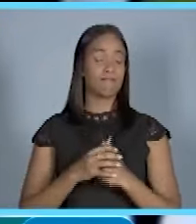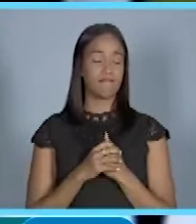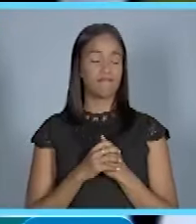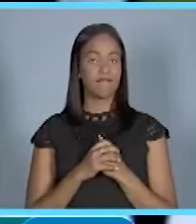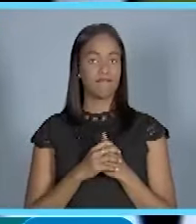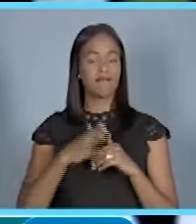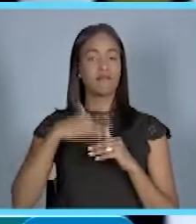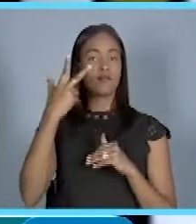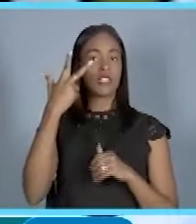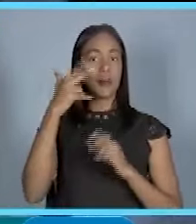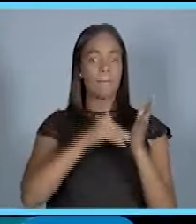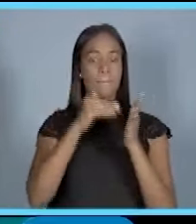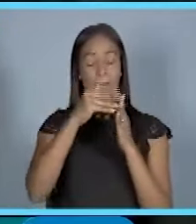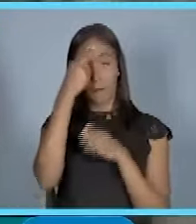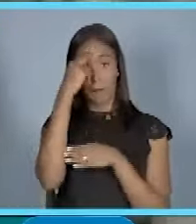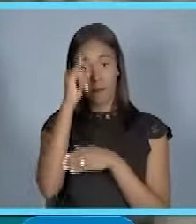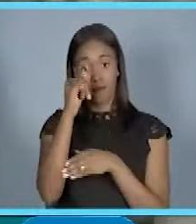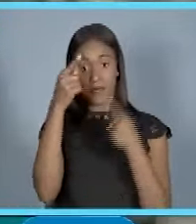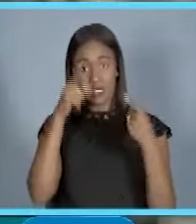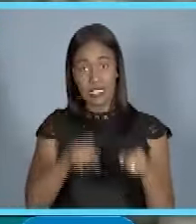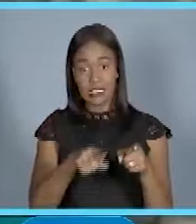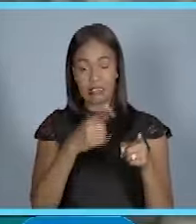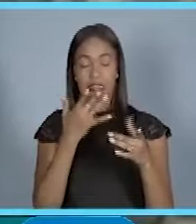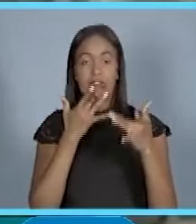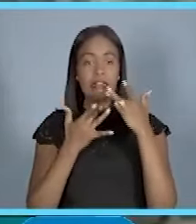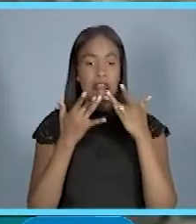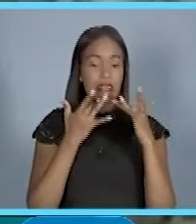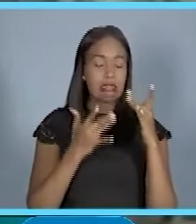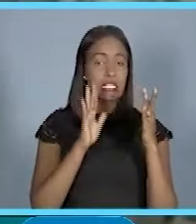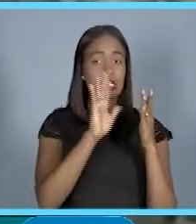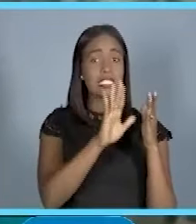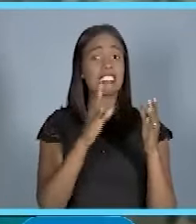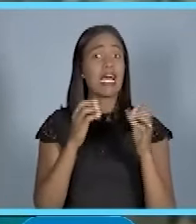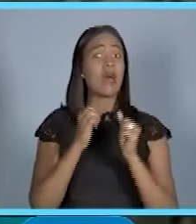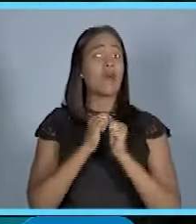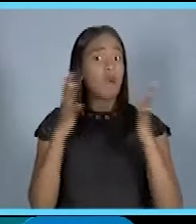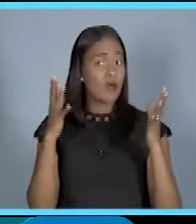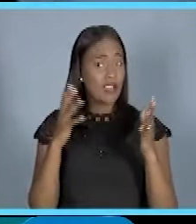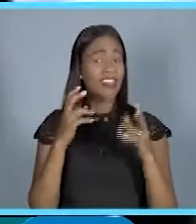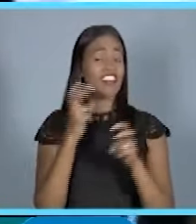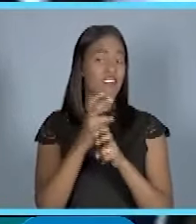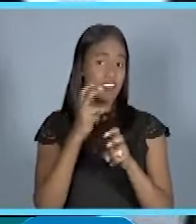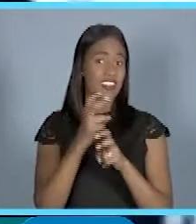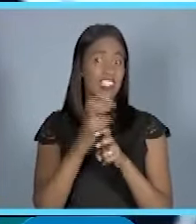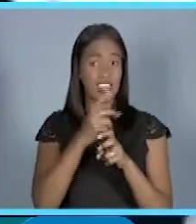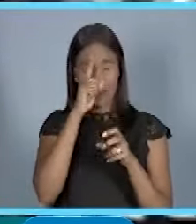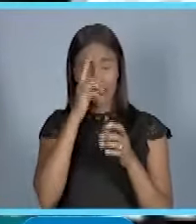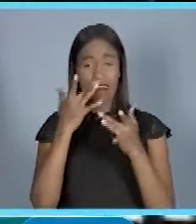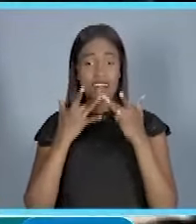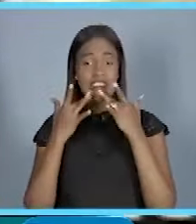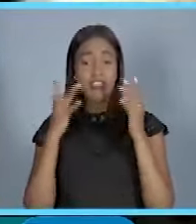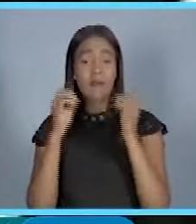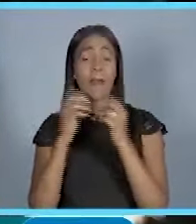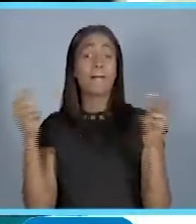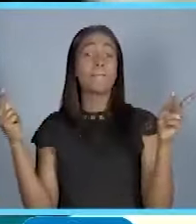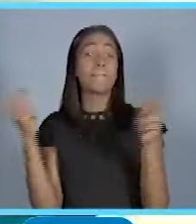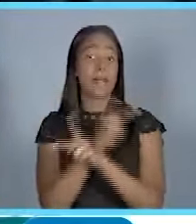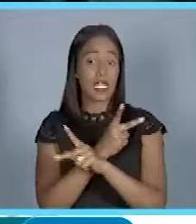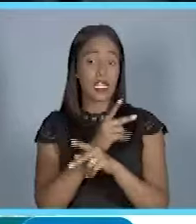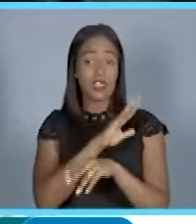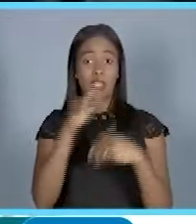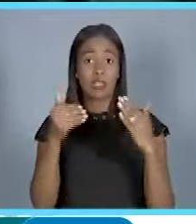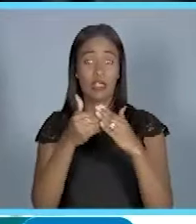Más de 3 millones de haitianos padecen necesidades humanitarias profundas en el contexto de la crisis más vertiginosa de todo